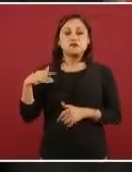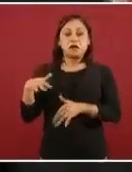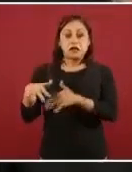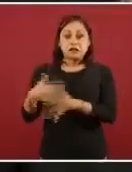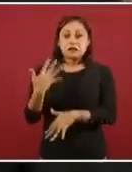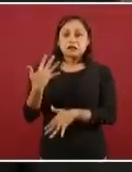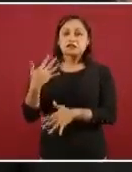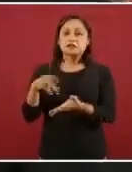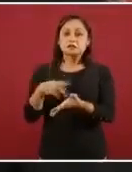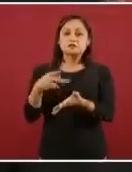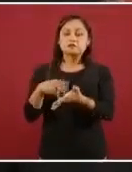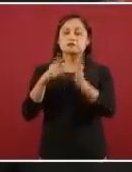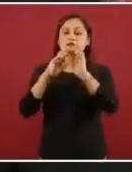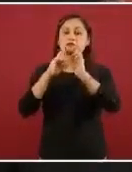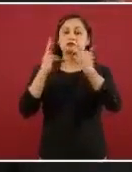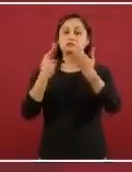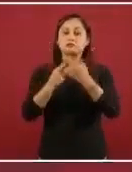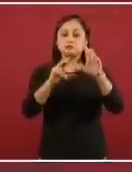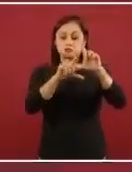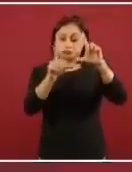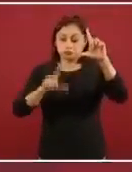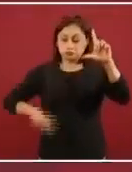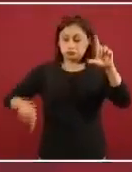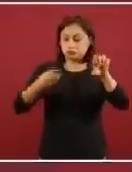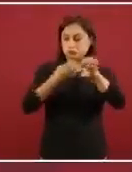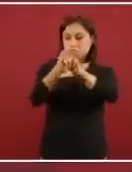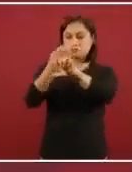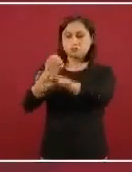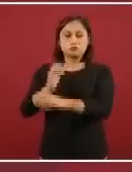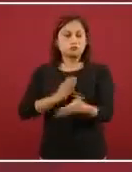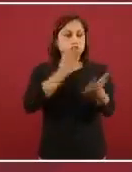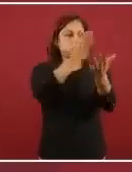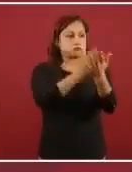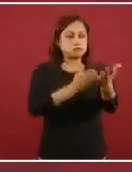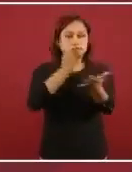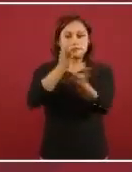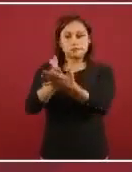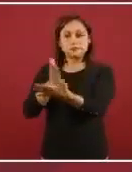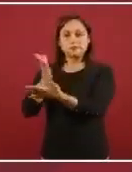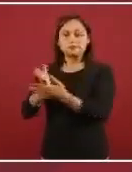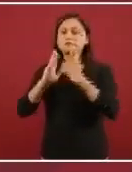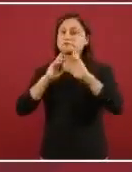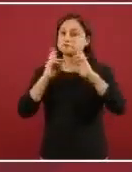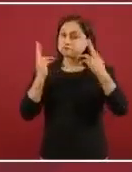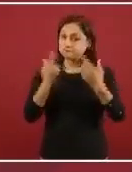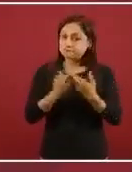reuniones en los estados y lo voy a seguir haciendo.